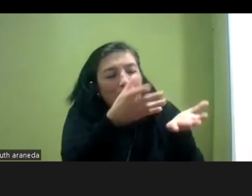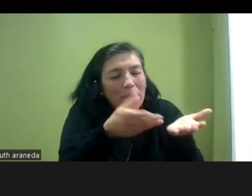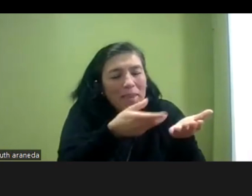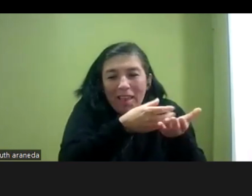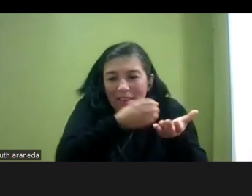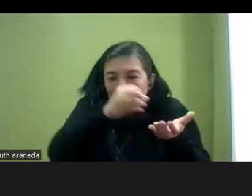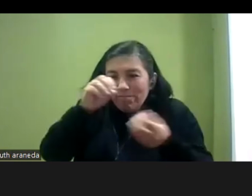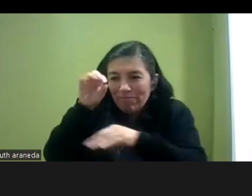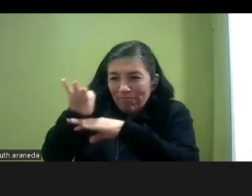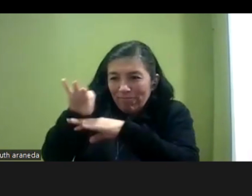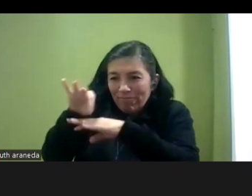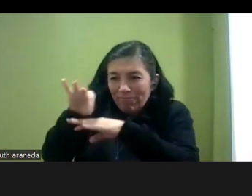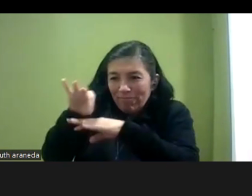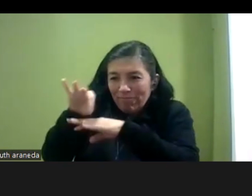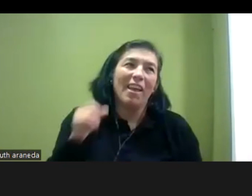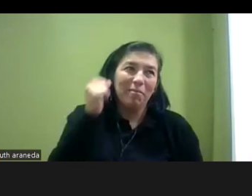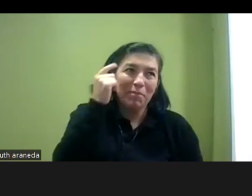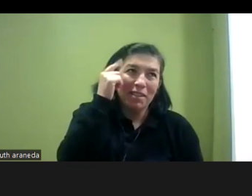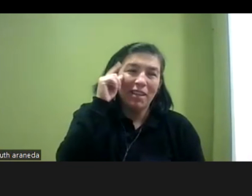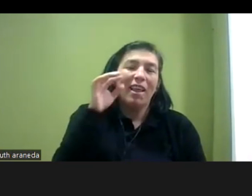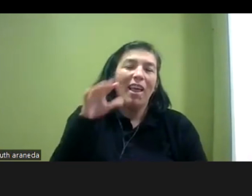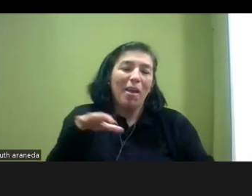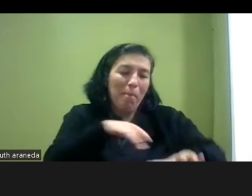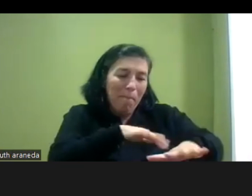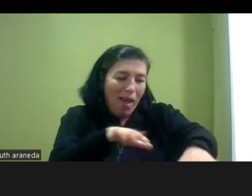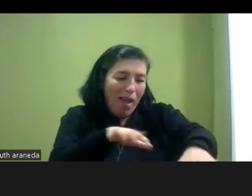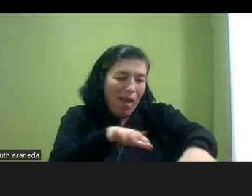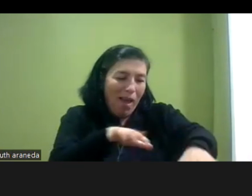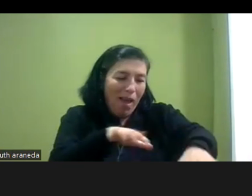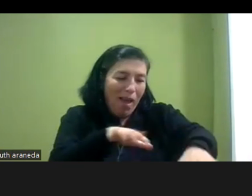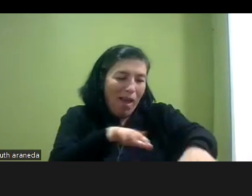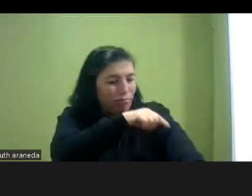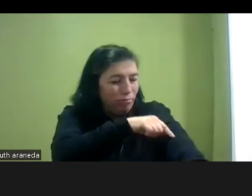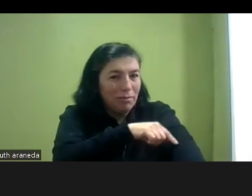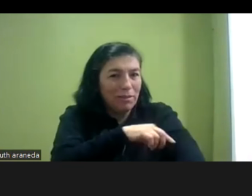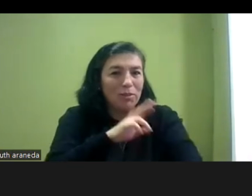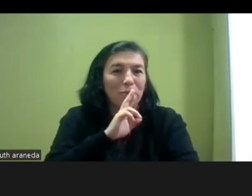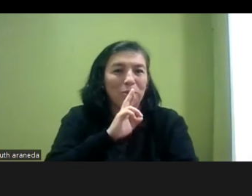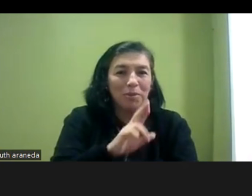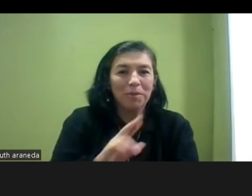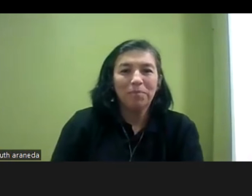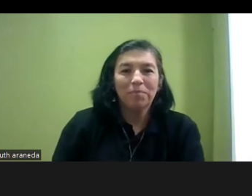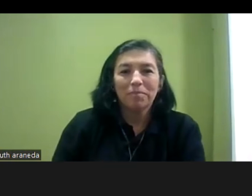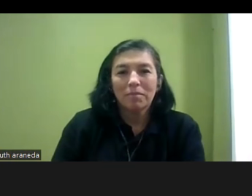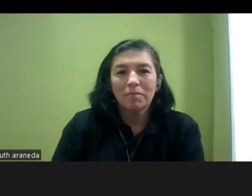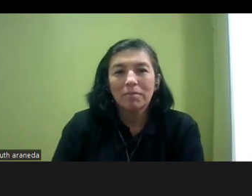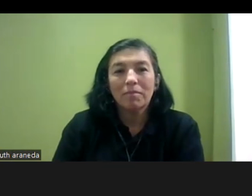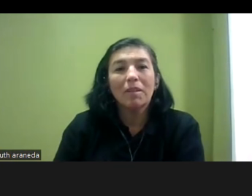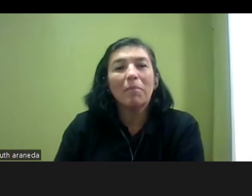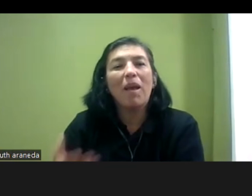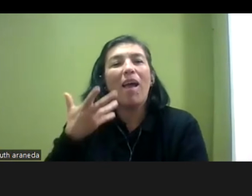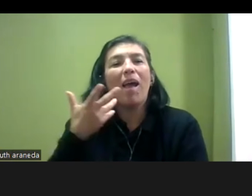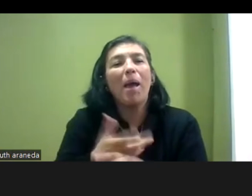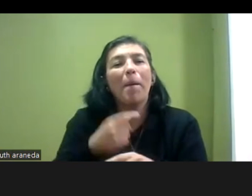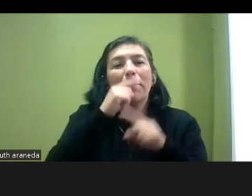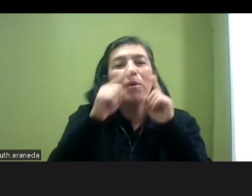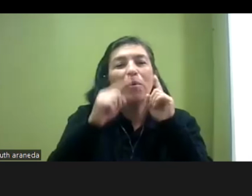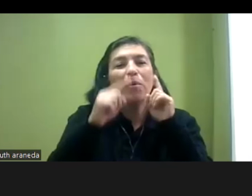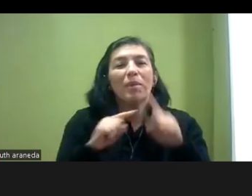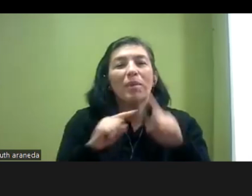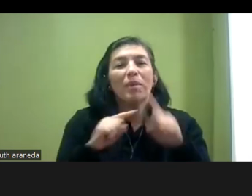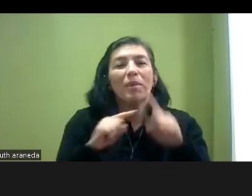tenido un movimiento costero más hacia el sur, Tenemos pero en más tiempos preguntas. modernos. Tenemos más preguntas acá en el chat.